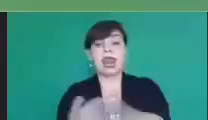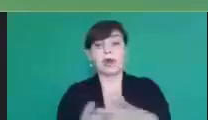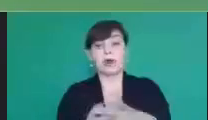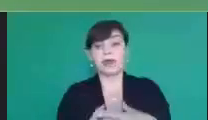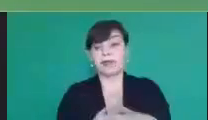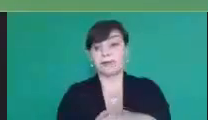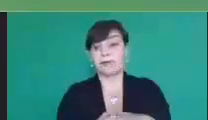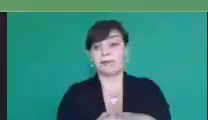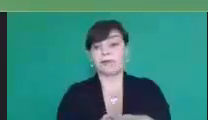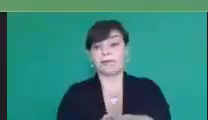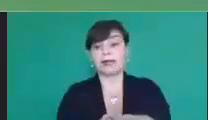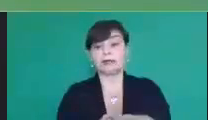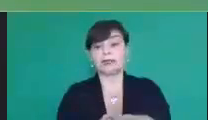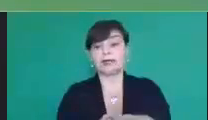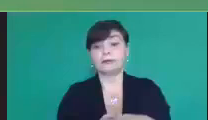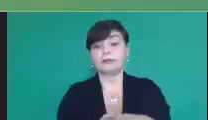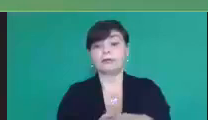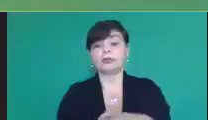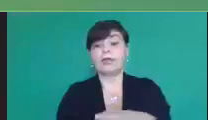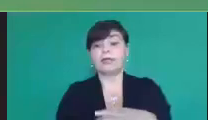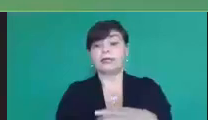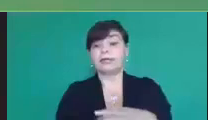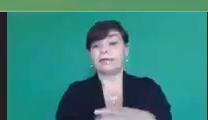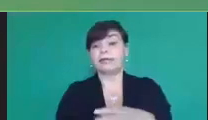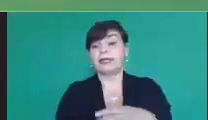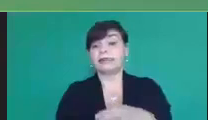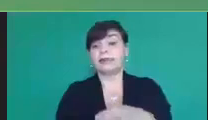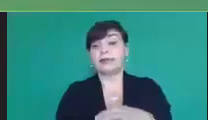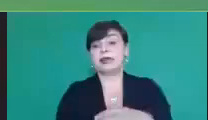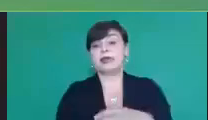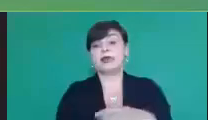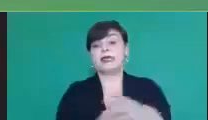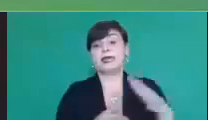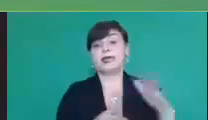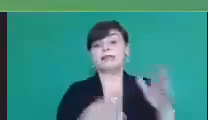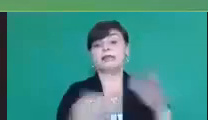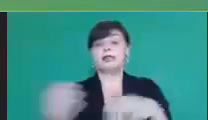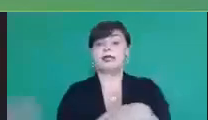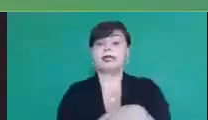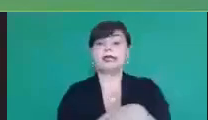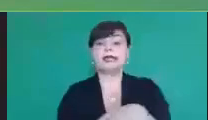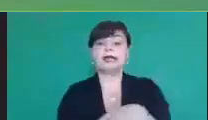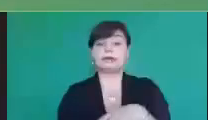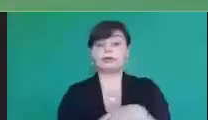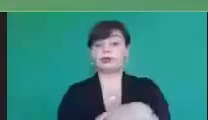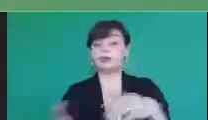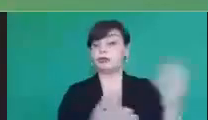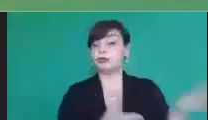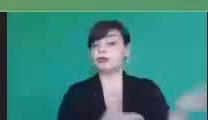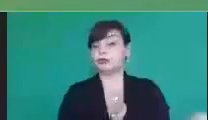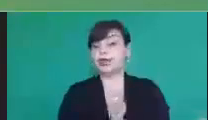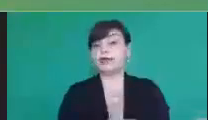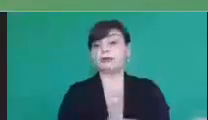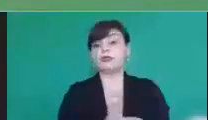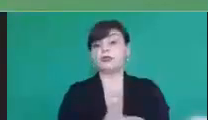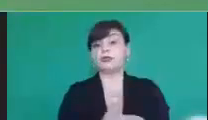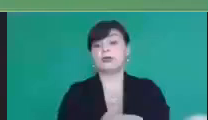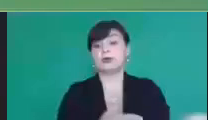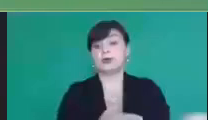hora de preparar sus alimentos. También separar lo que es alimentos crudos de